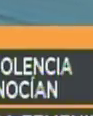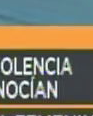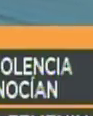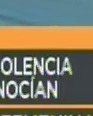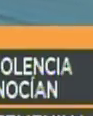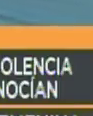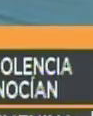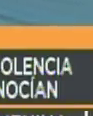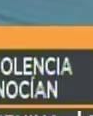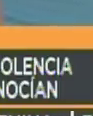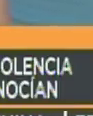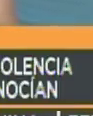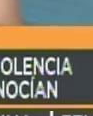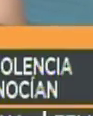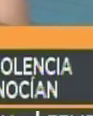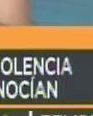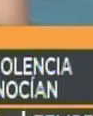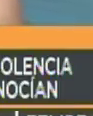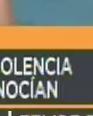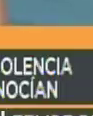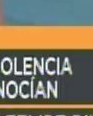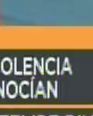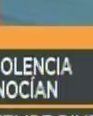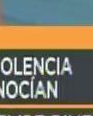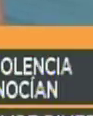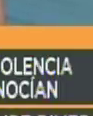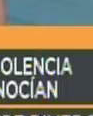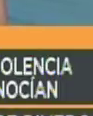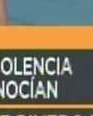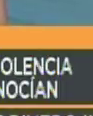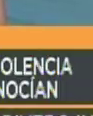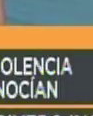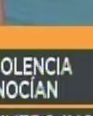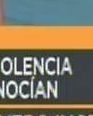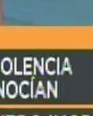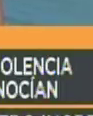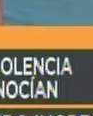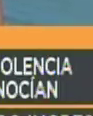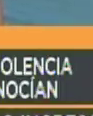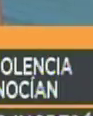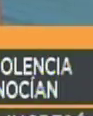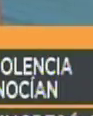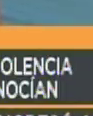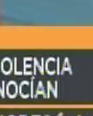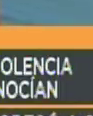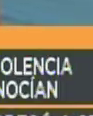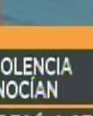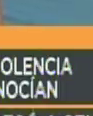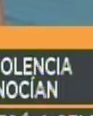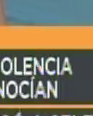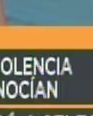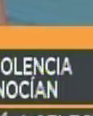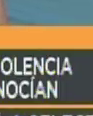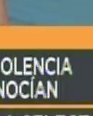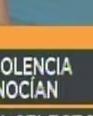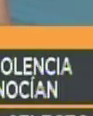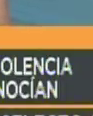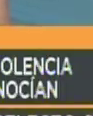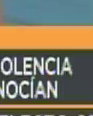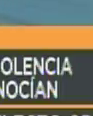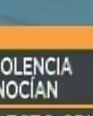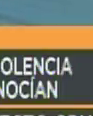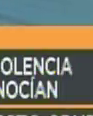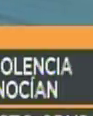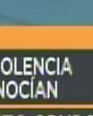Es una cosa realmente vil, sucia, lo que hacen contra los venezolanos. Y eso ha inspirado